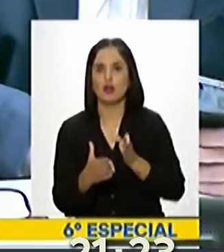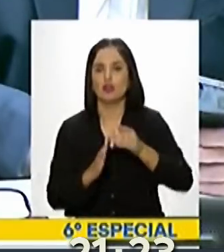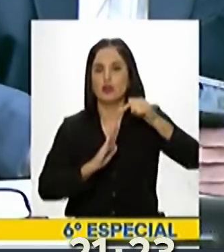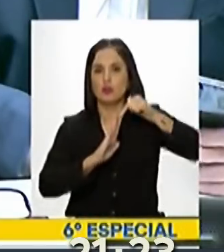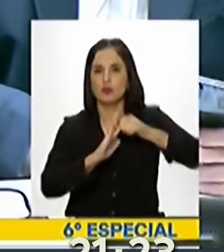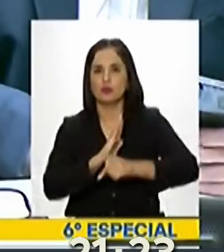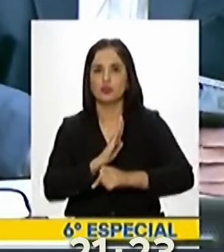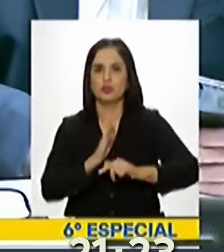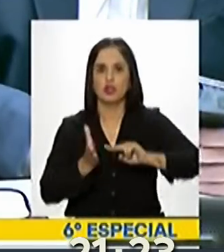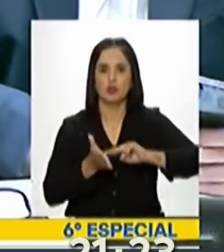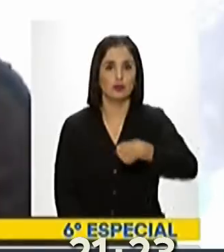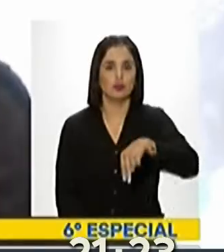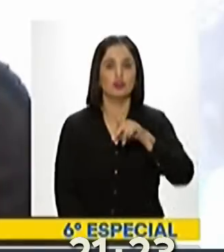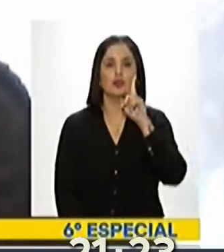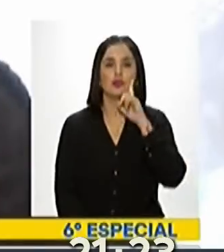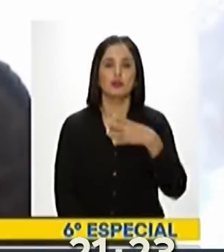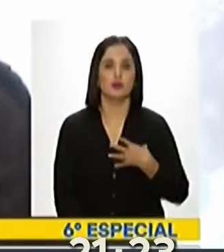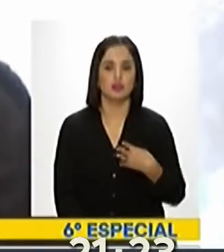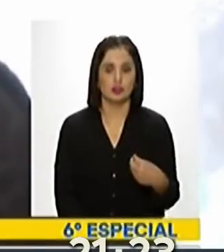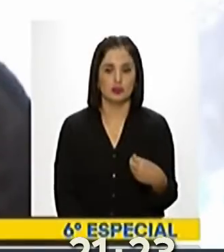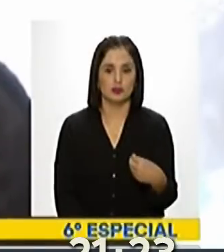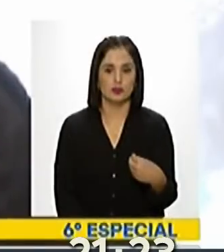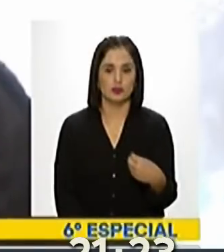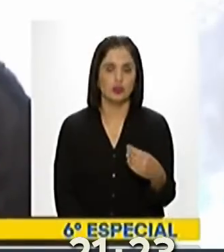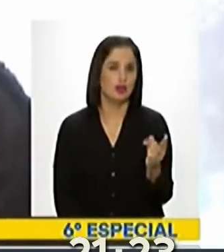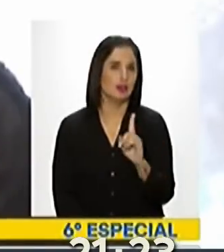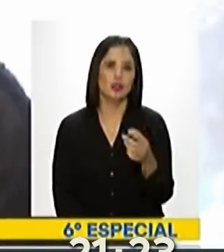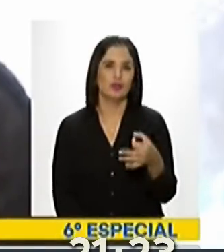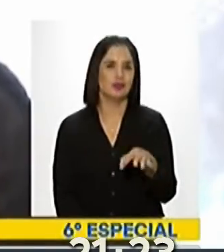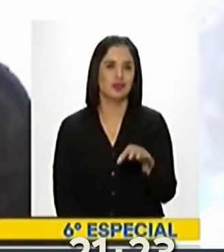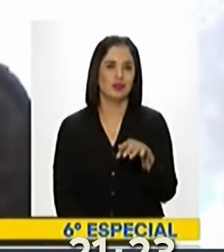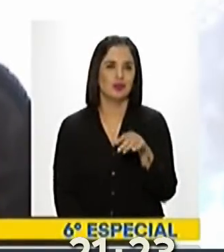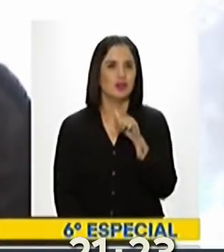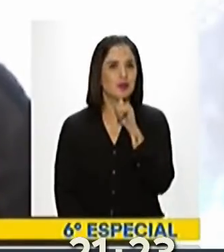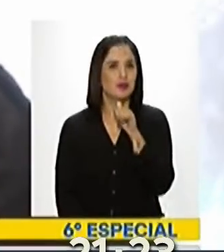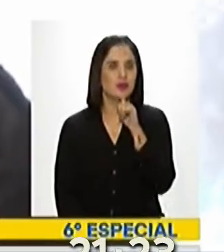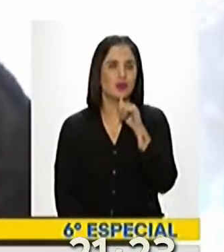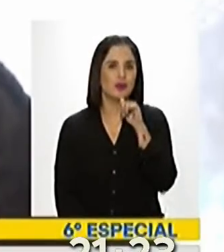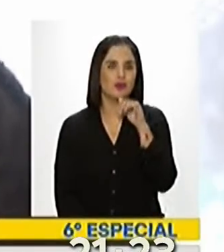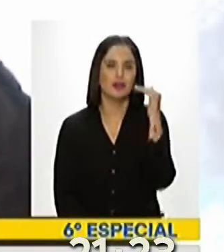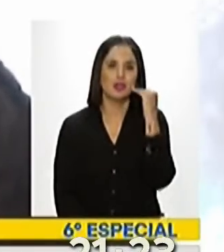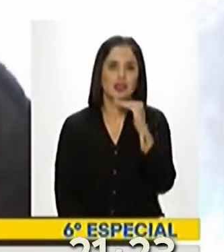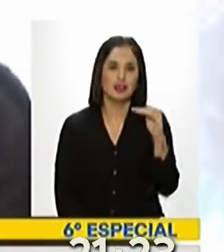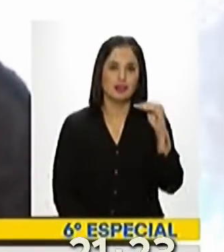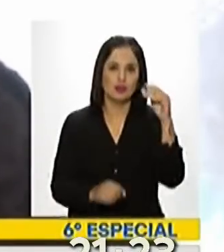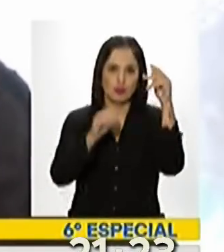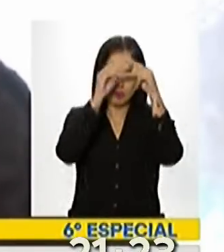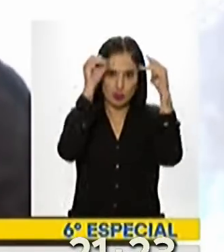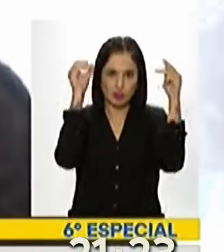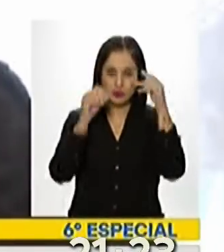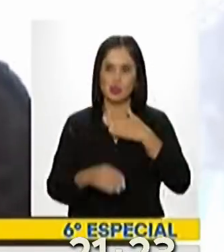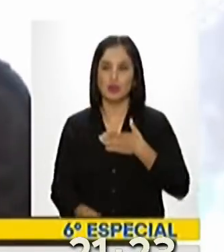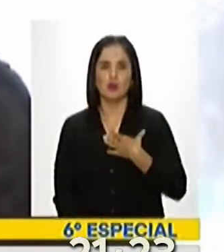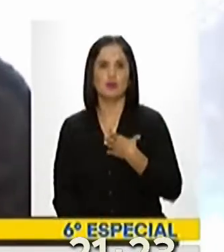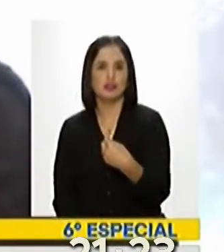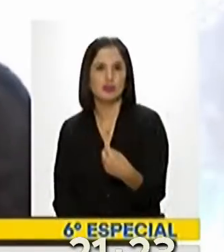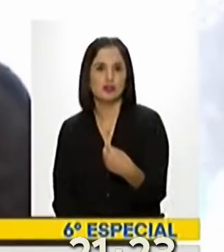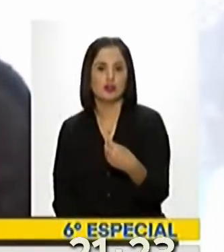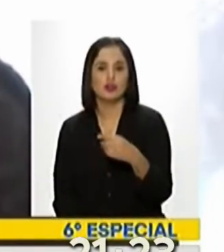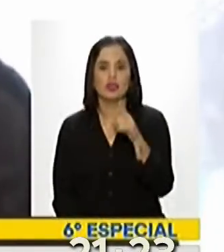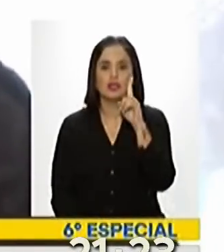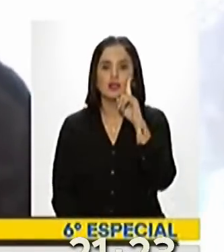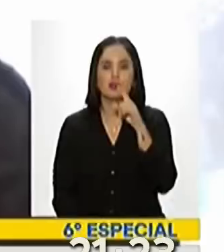conflicto que vivimos en la Araucanía. Aquí no es solo el pobre niño mapuche que sufre violencia. Mis hijos tienen que usar chaleco